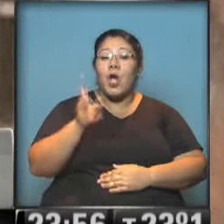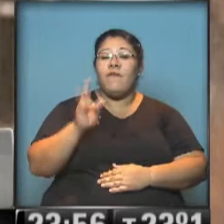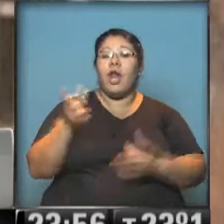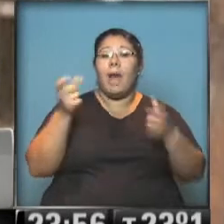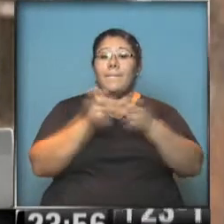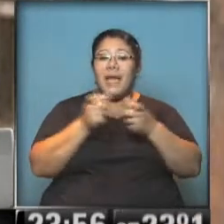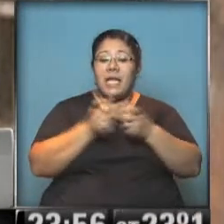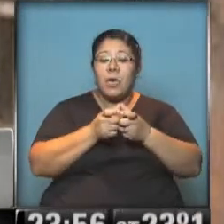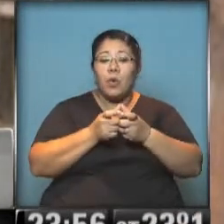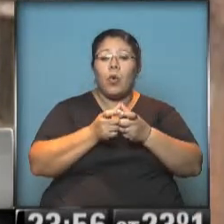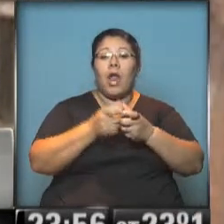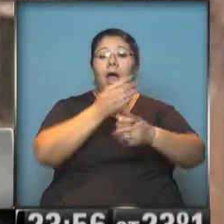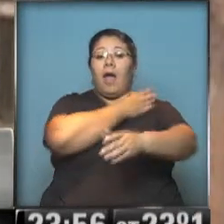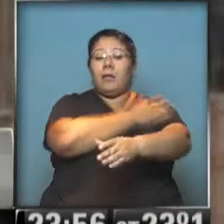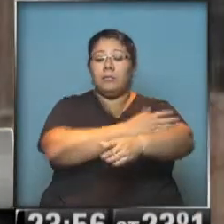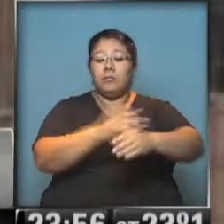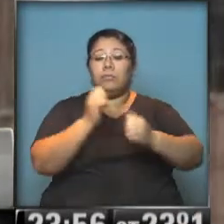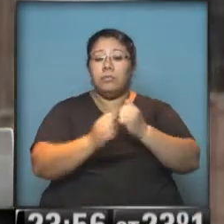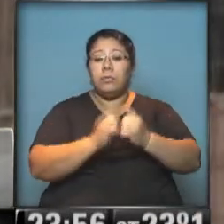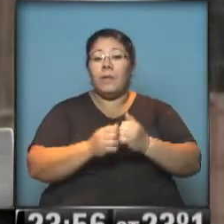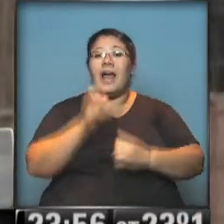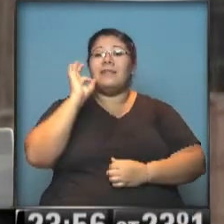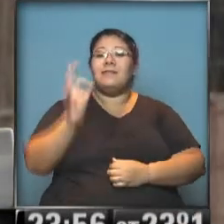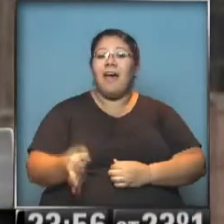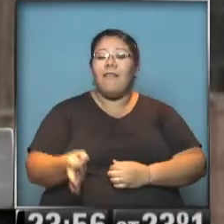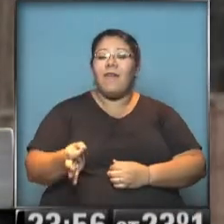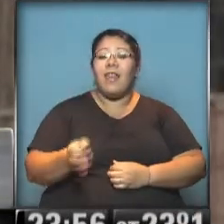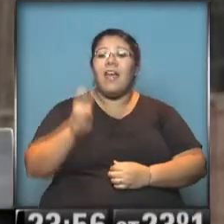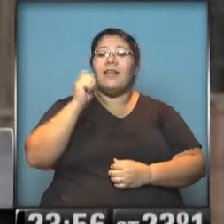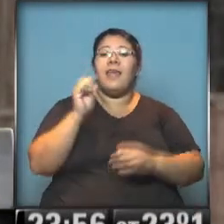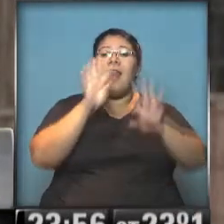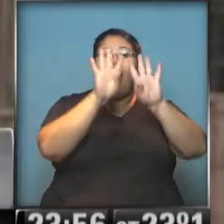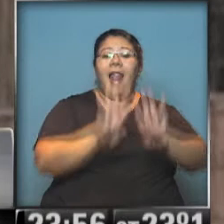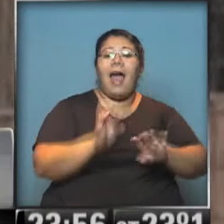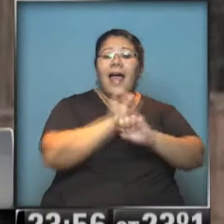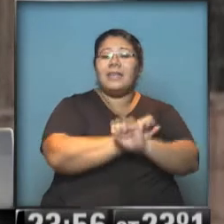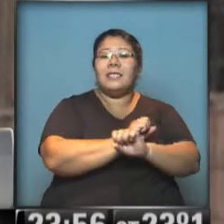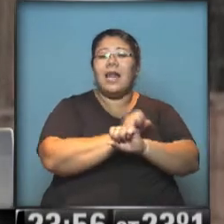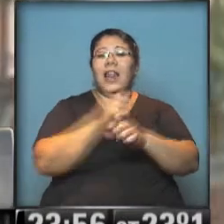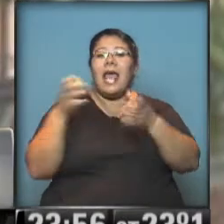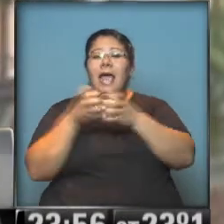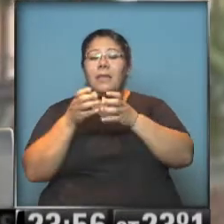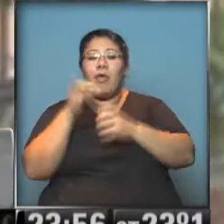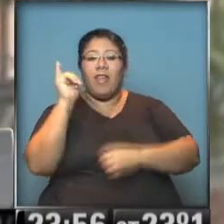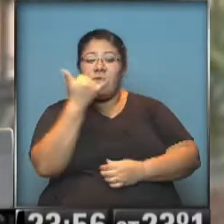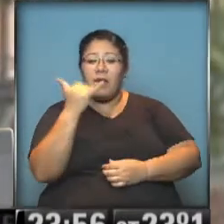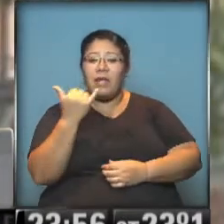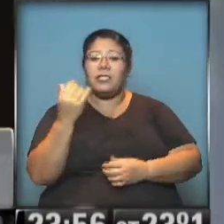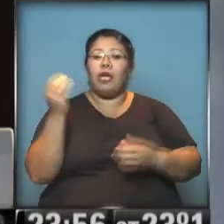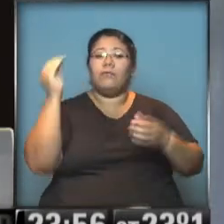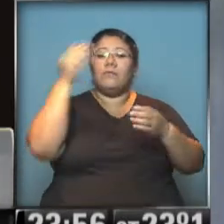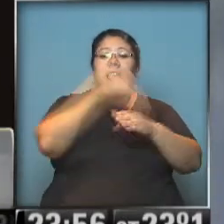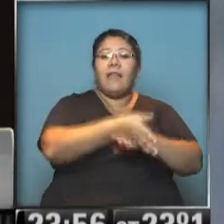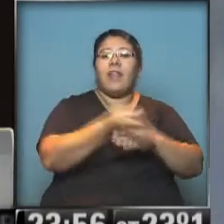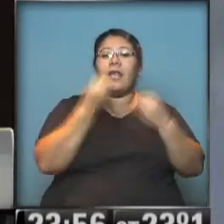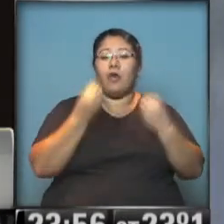las autoridades investigan quién dejó entrar los equipos de filmación a la cárcel. Allí uno de los violadores fue entrevistado por